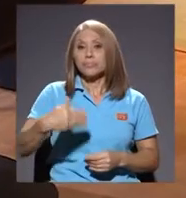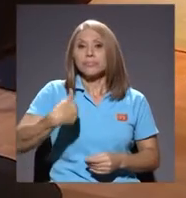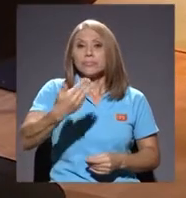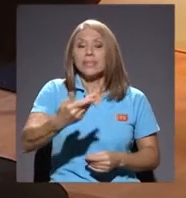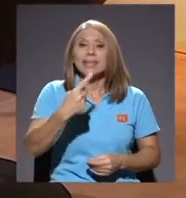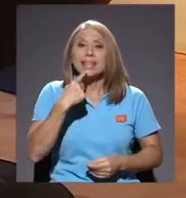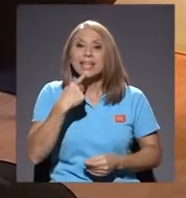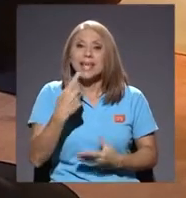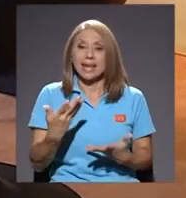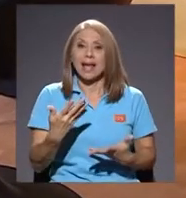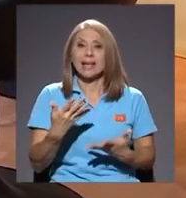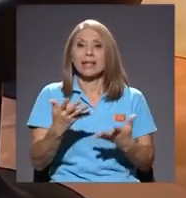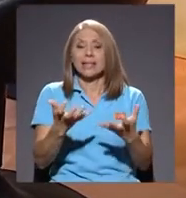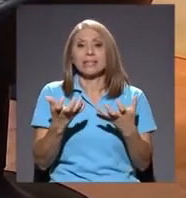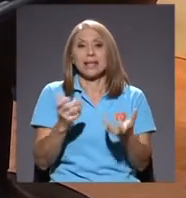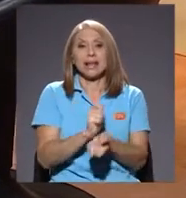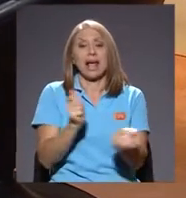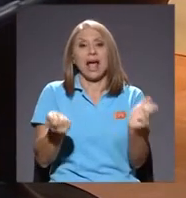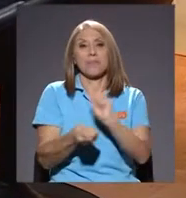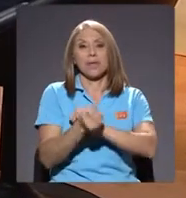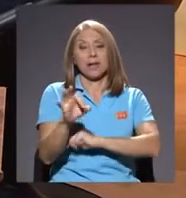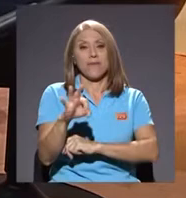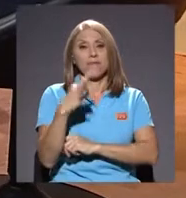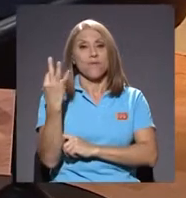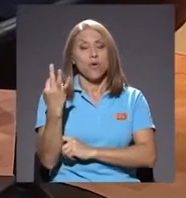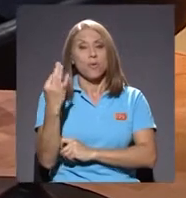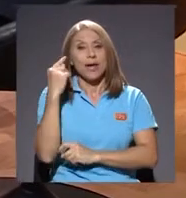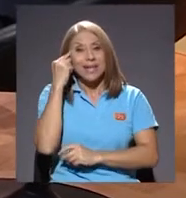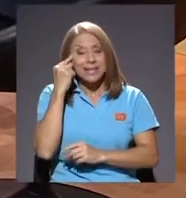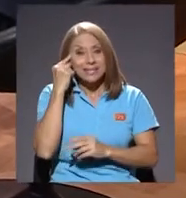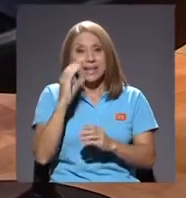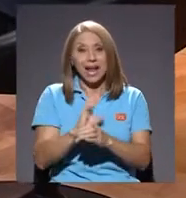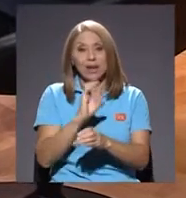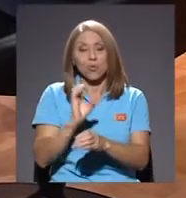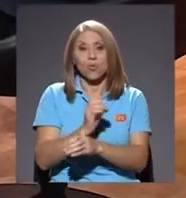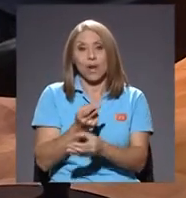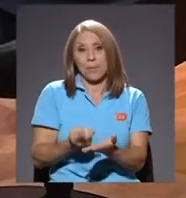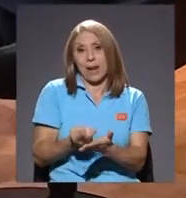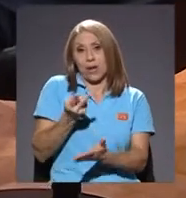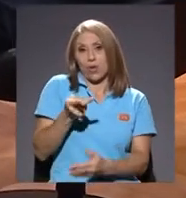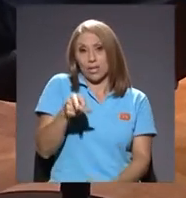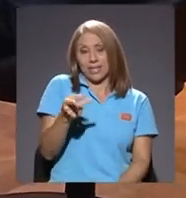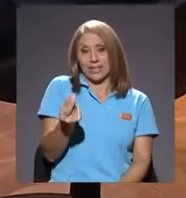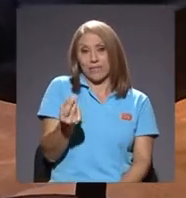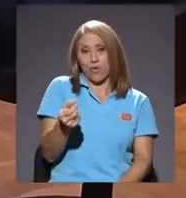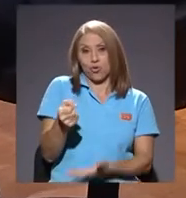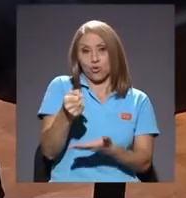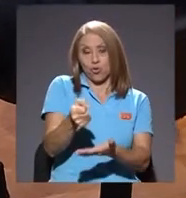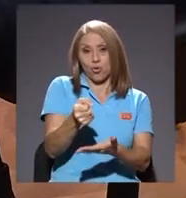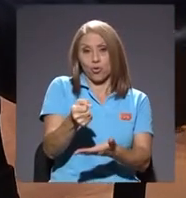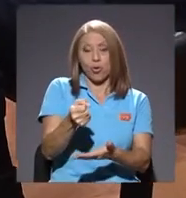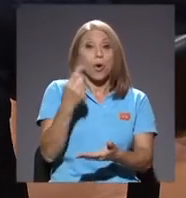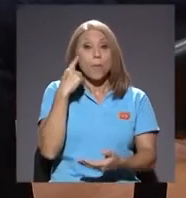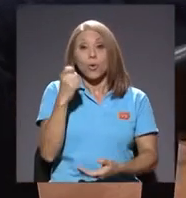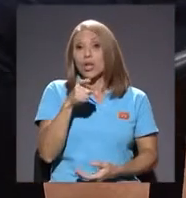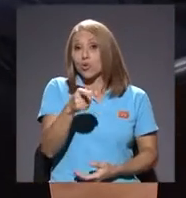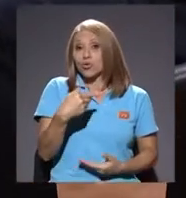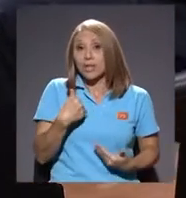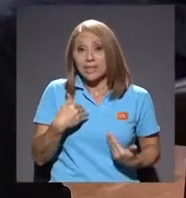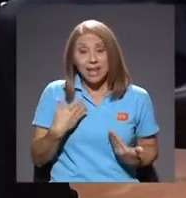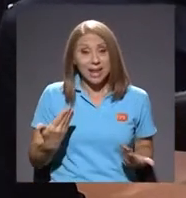se quería cambiar la forma como se calcula el valor de ese fondo porque lo que usted tiene con rafael en el fondo de